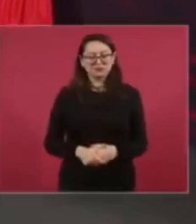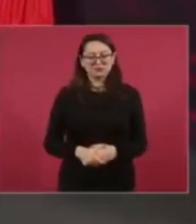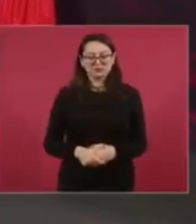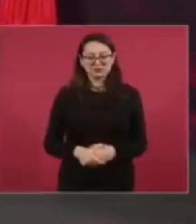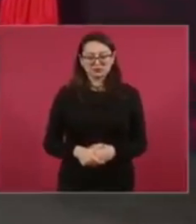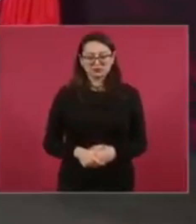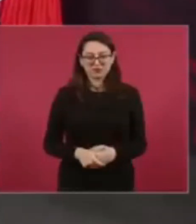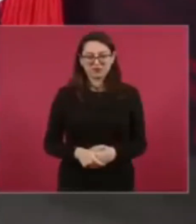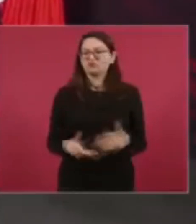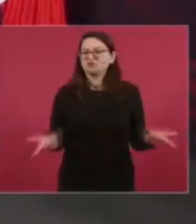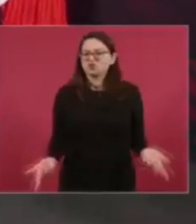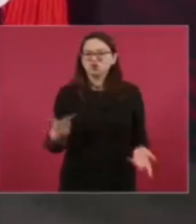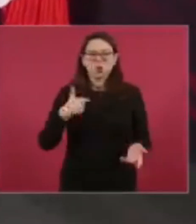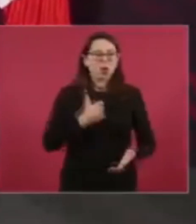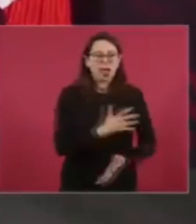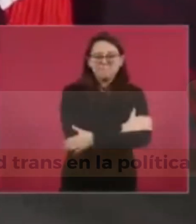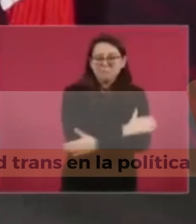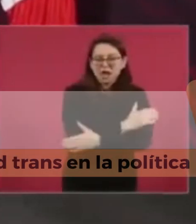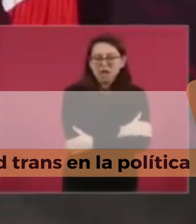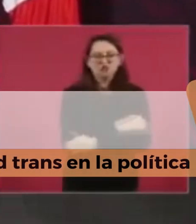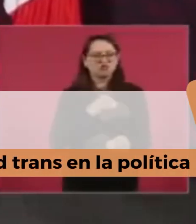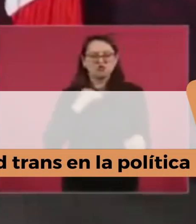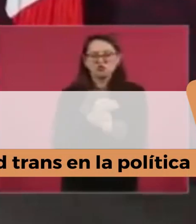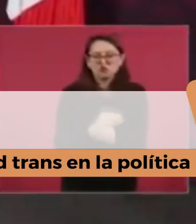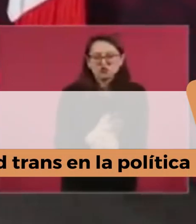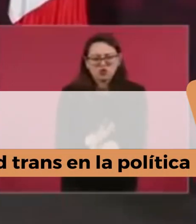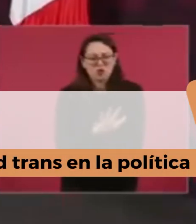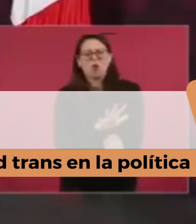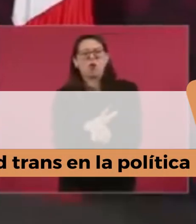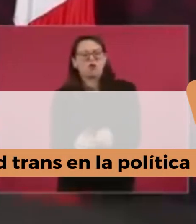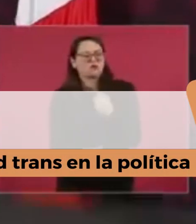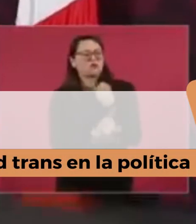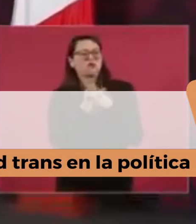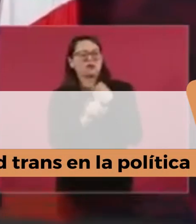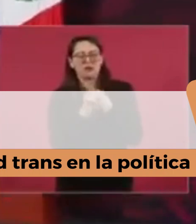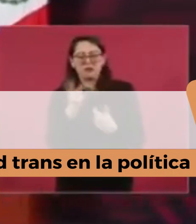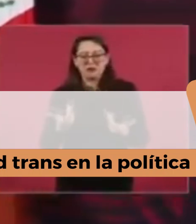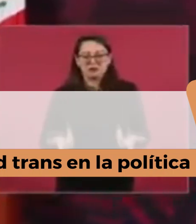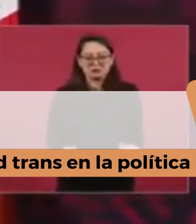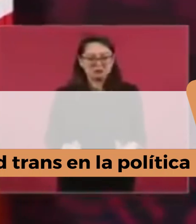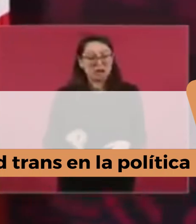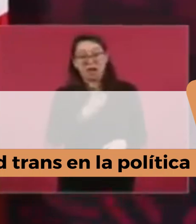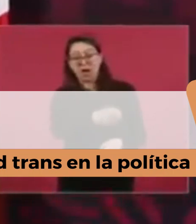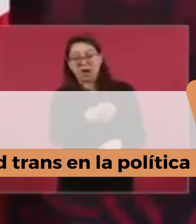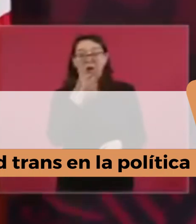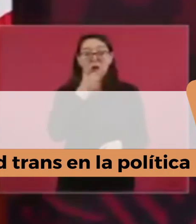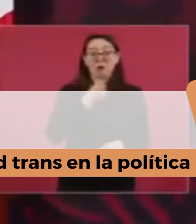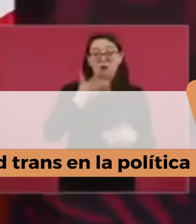¿Por qué no voy a abrazar? ¿Por qué no voy a besar? ¿Qué tiene que ver la preferencia sexual?